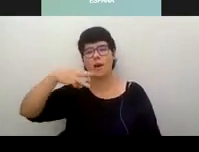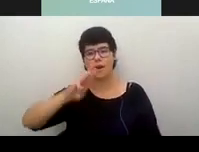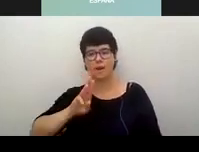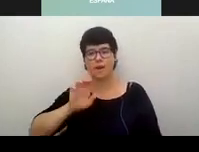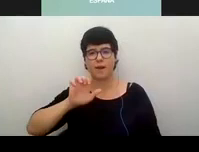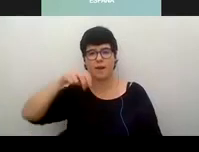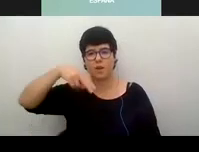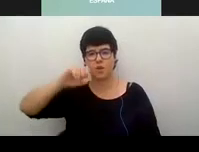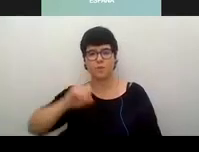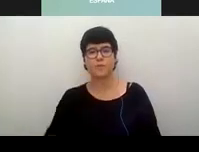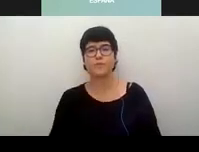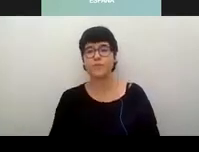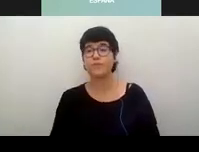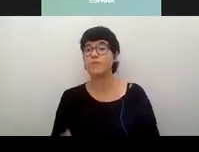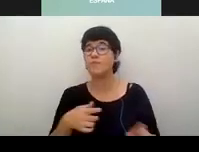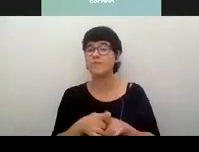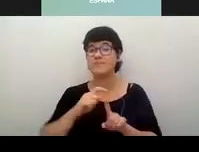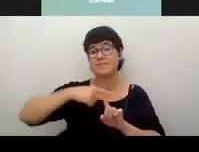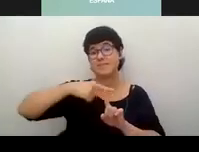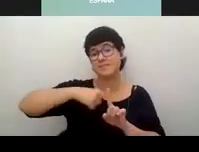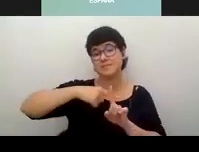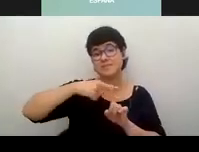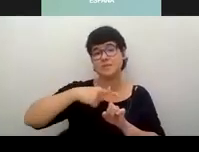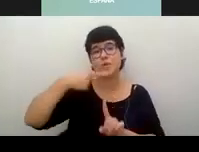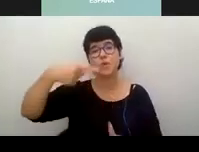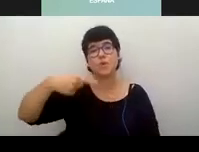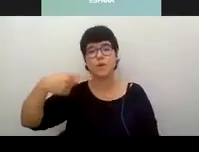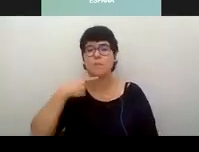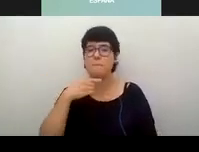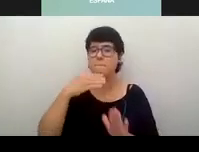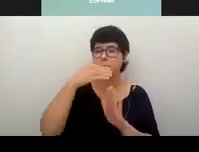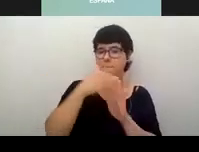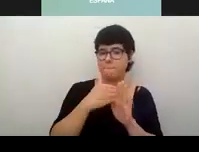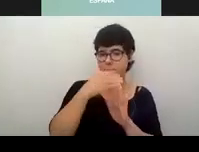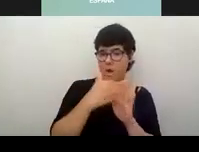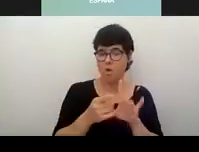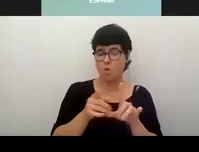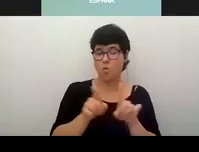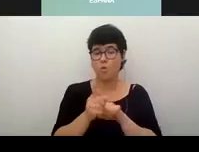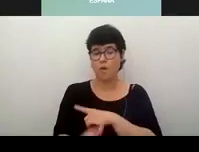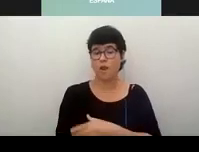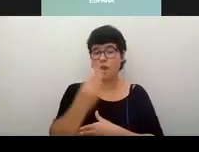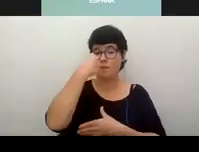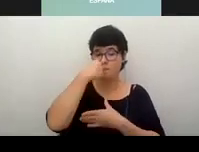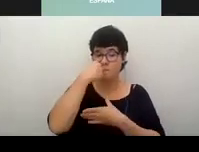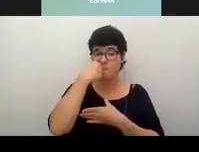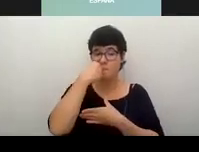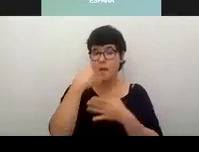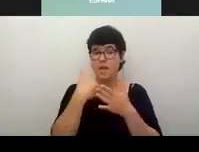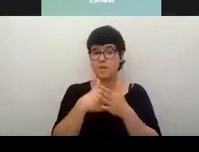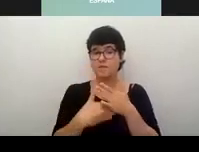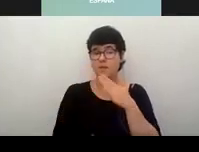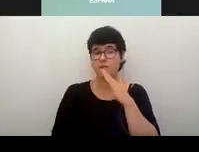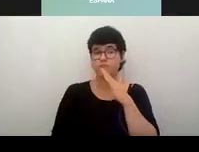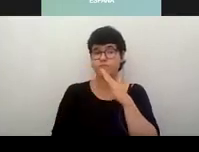índice glucémico bajo, para evitar que, tal y como entran en el organismo, generen un